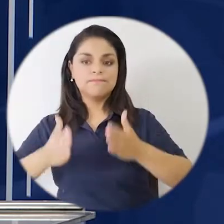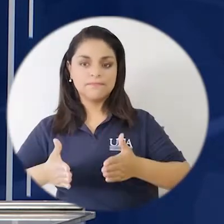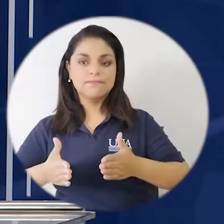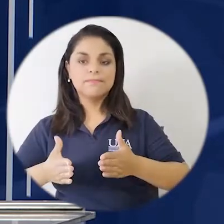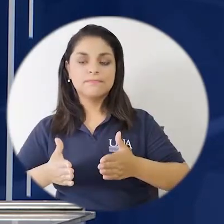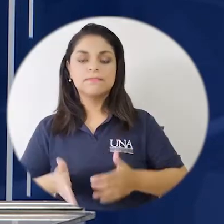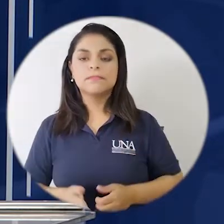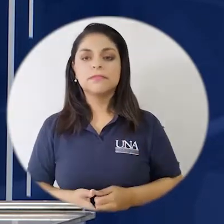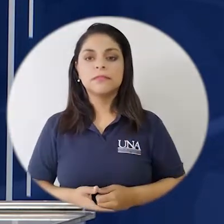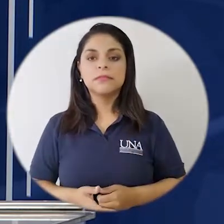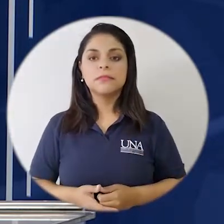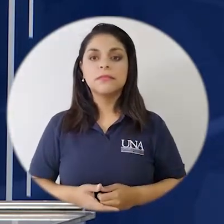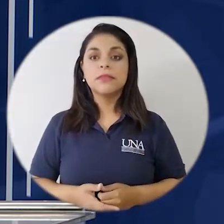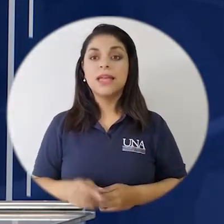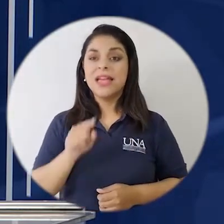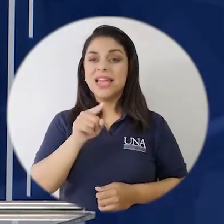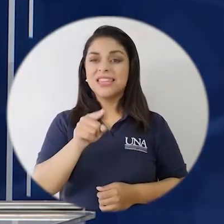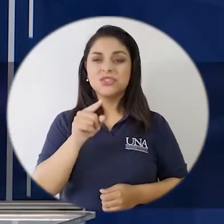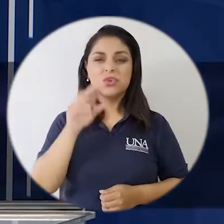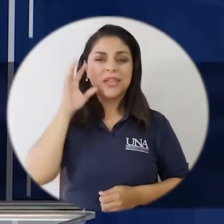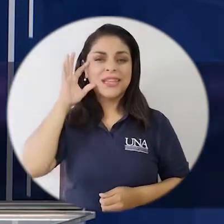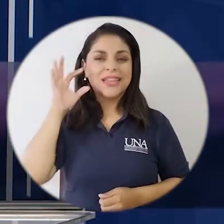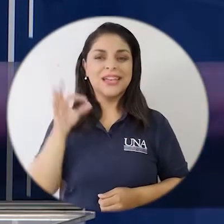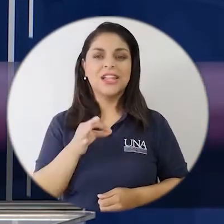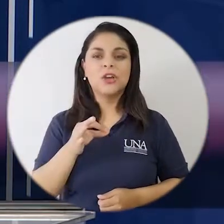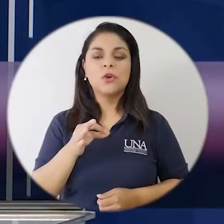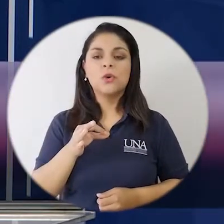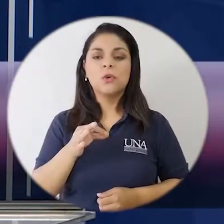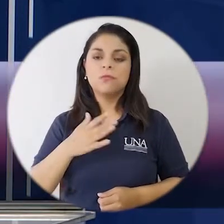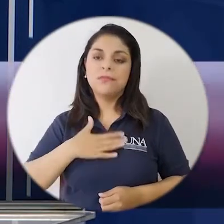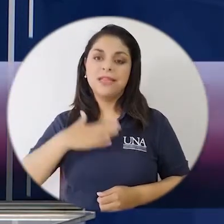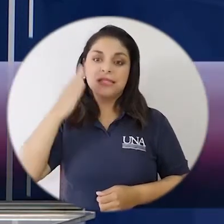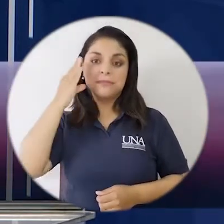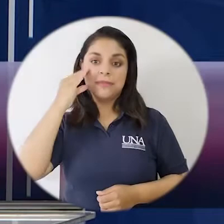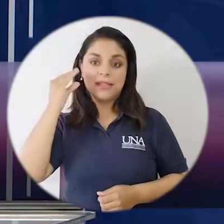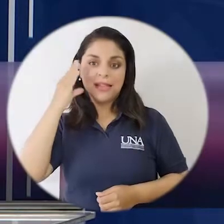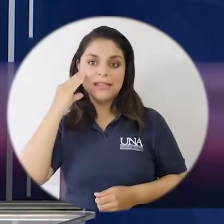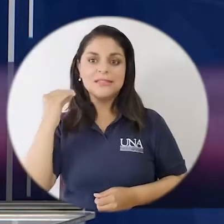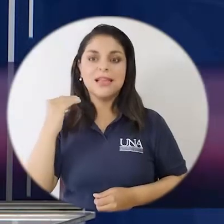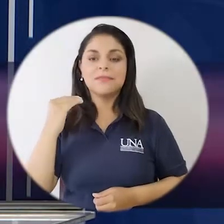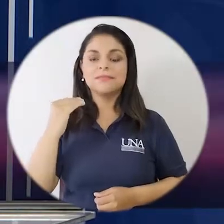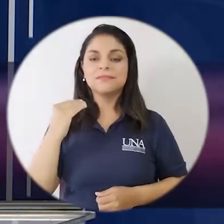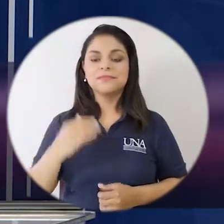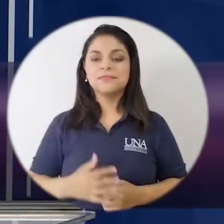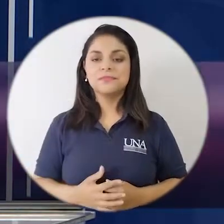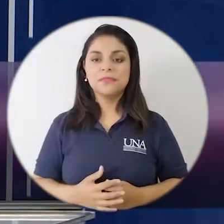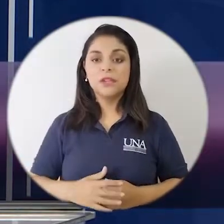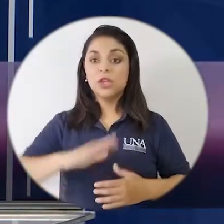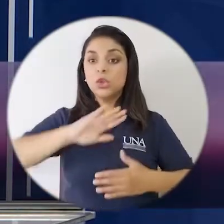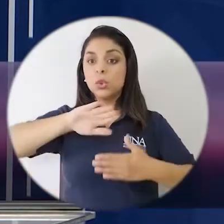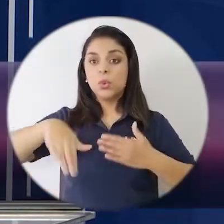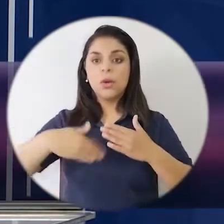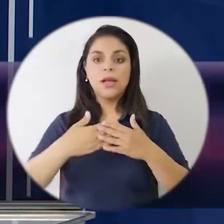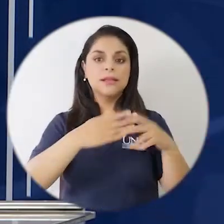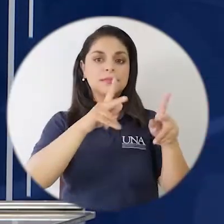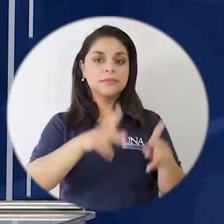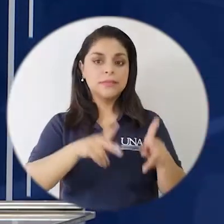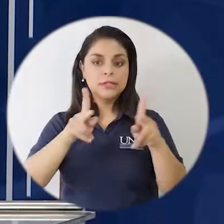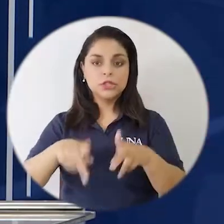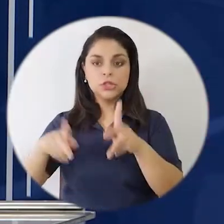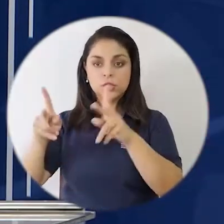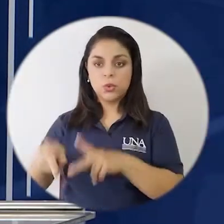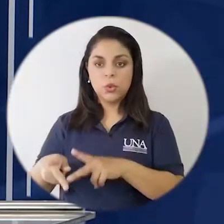trabajadora, tiene que como que, me parece a mí, ¿verdad?, de la experiencia que hemos tenido en este tema, todas las personas,